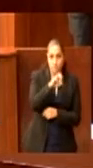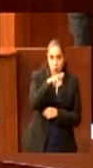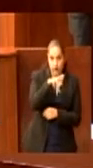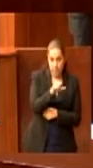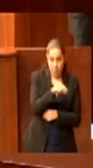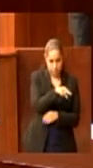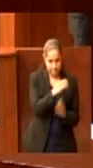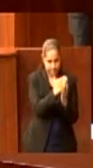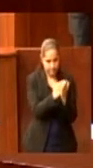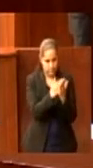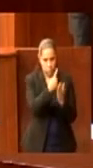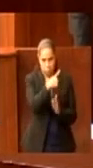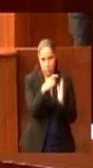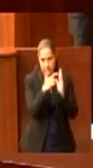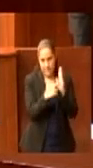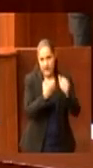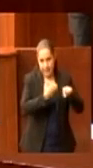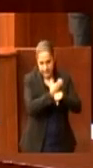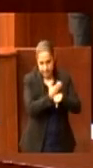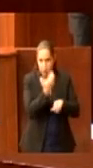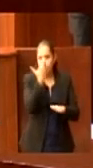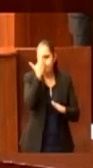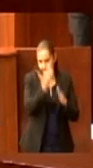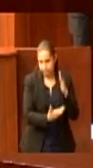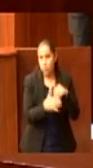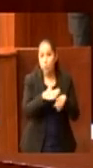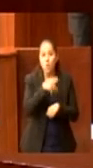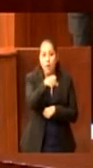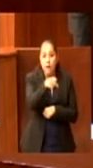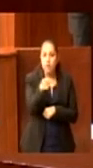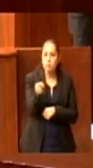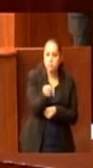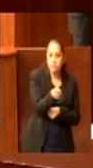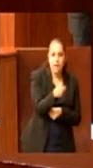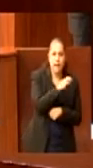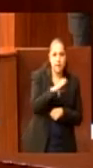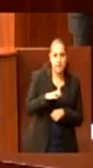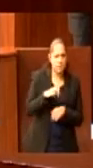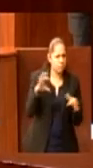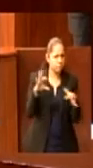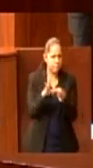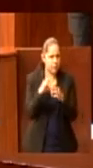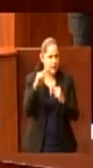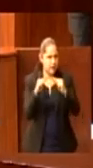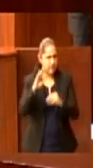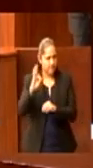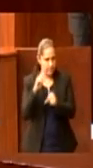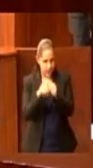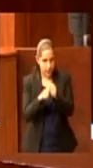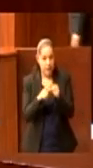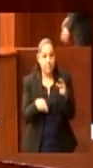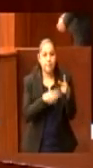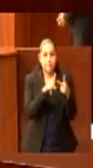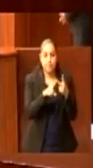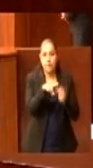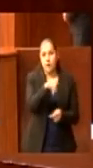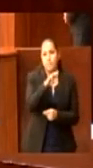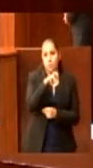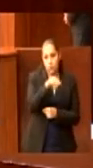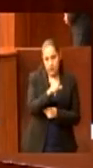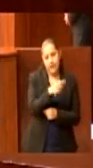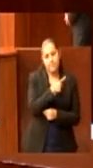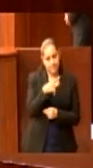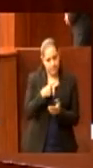por incluir una candidatura federal 2 se impone a morena una multa de dos mil unidades